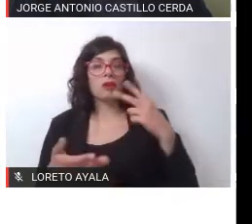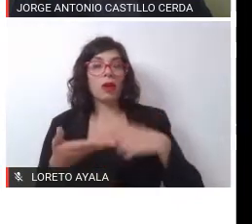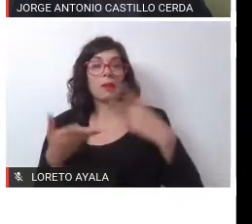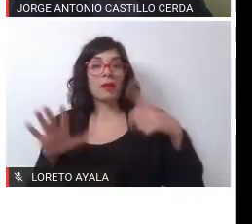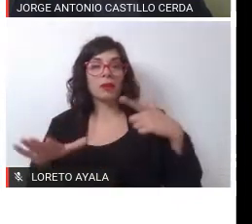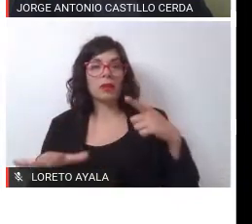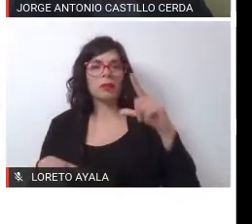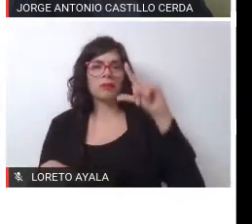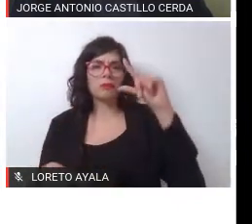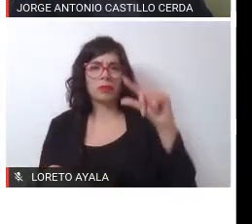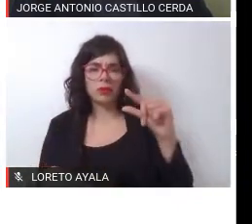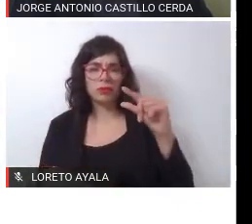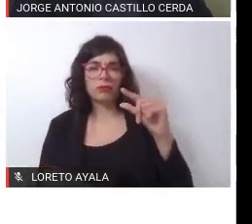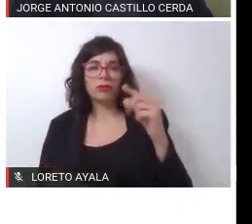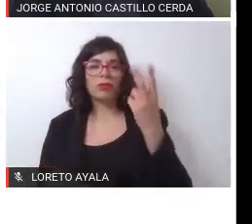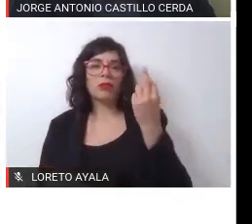al